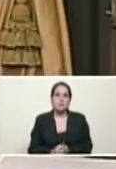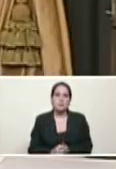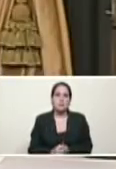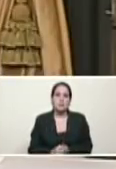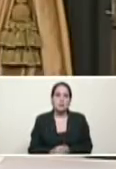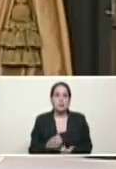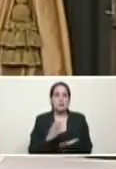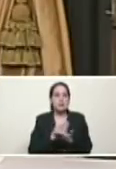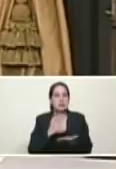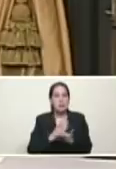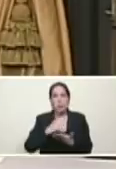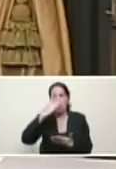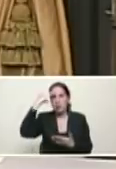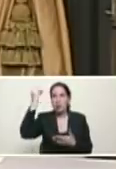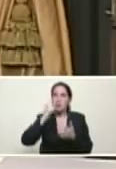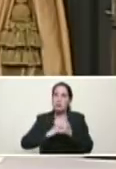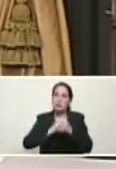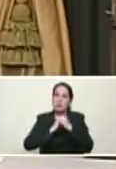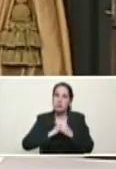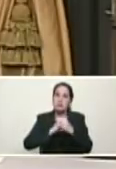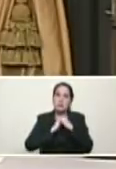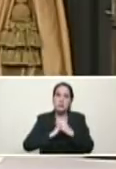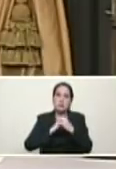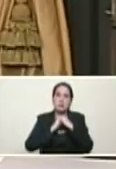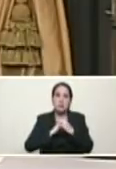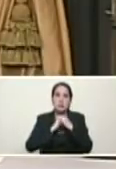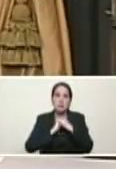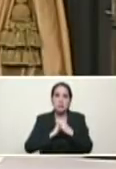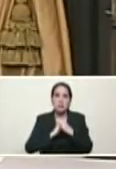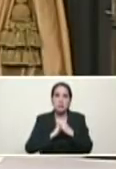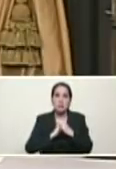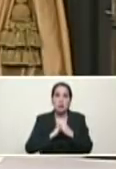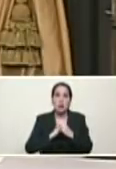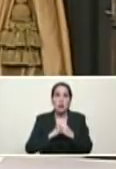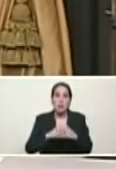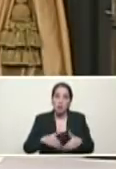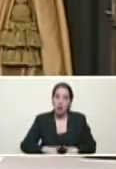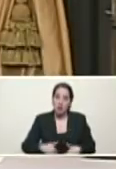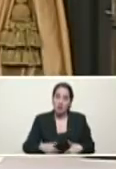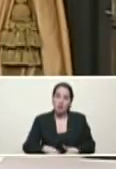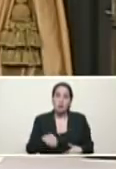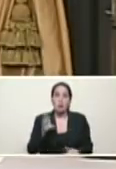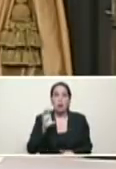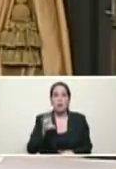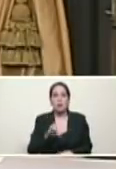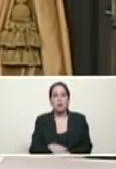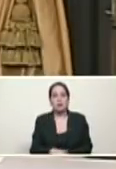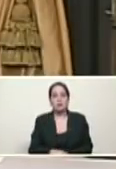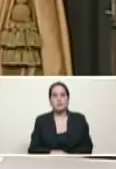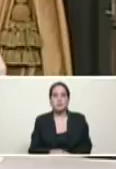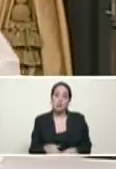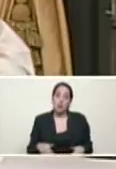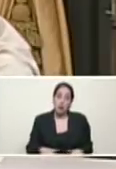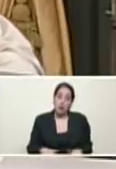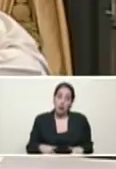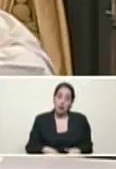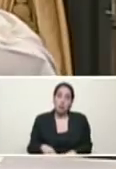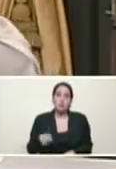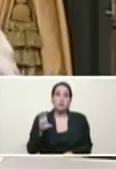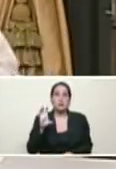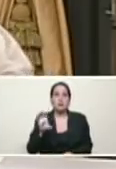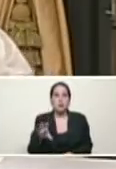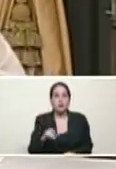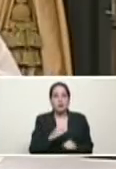le pido a Dios que nos bendiga y nos proteja en este esfuerzo por nuestra patria. Porque el esfuerzo por nuestra patria es el esfuerzo